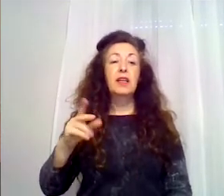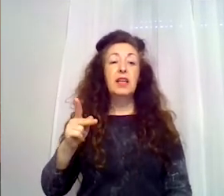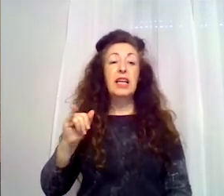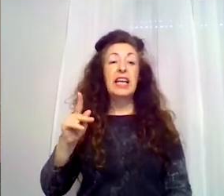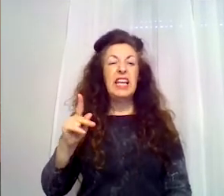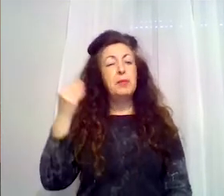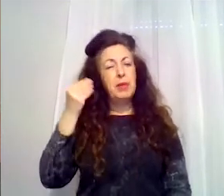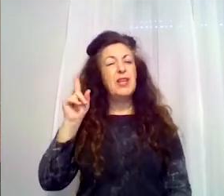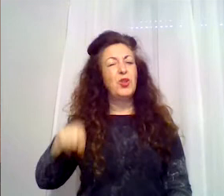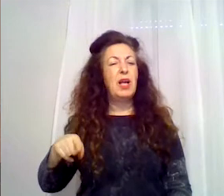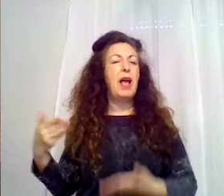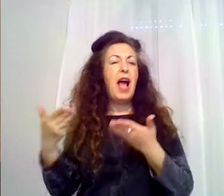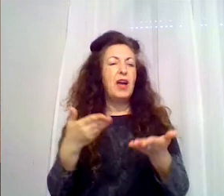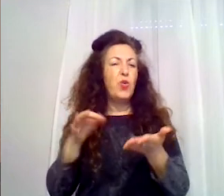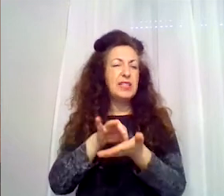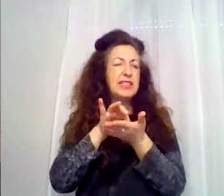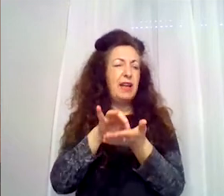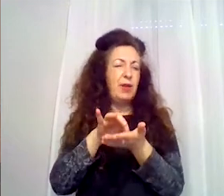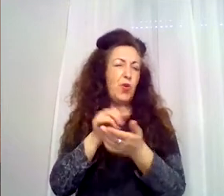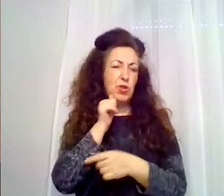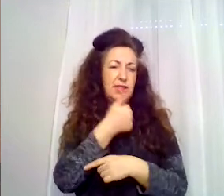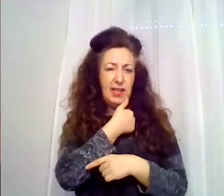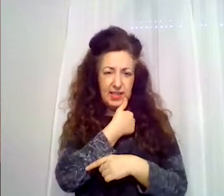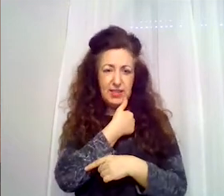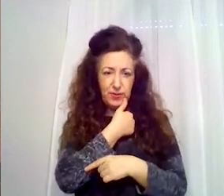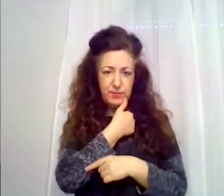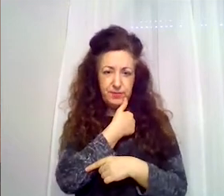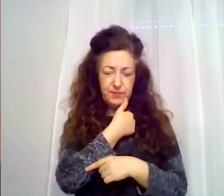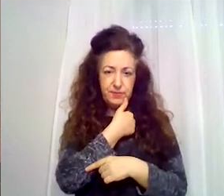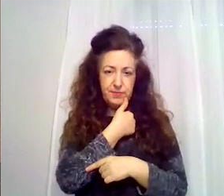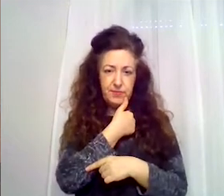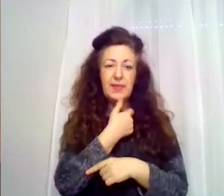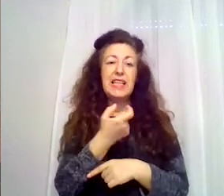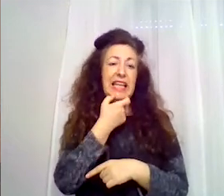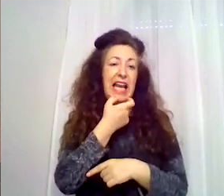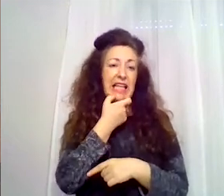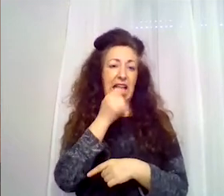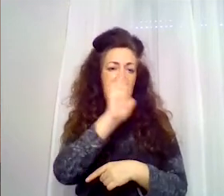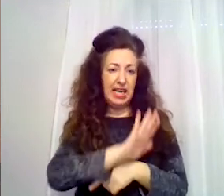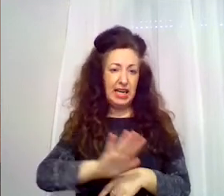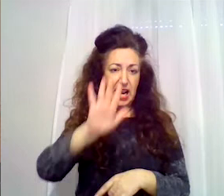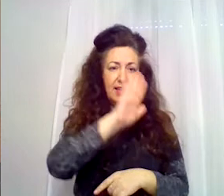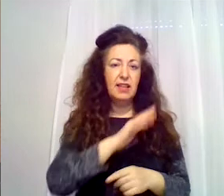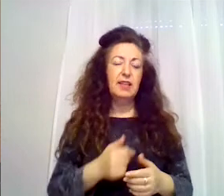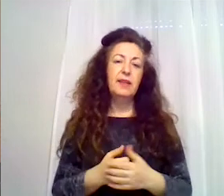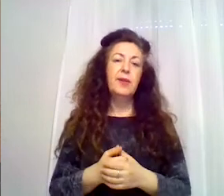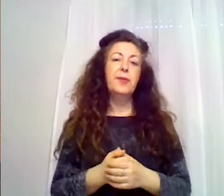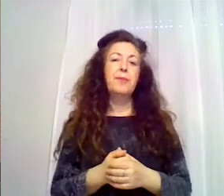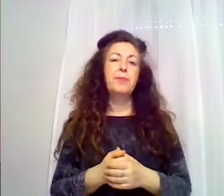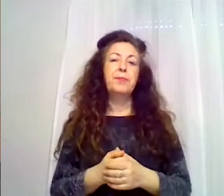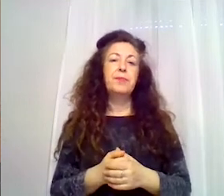después escribió las obras de Shakespeare utilizando el nombre de alguien que existía pero que no había escrito